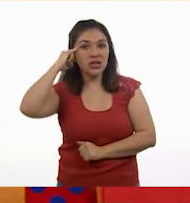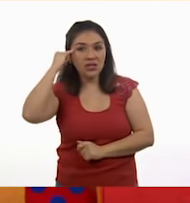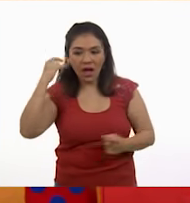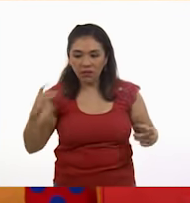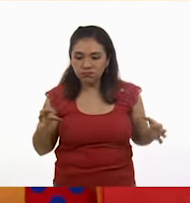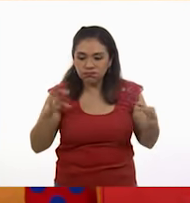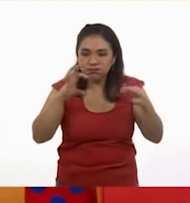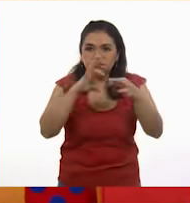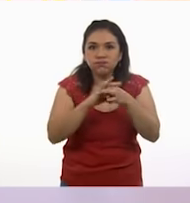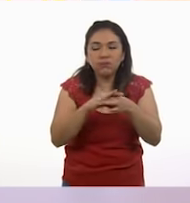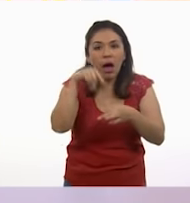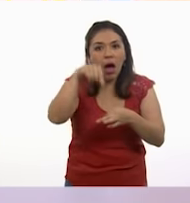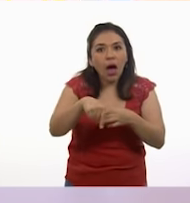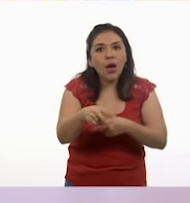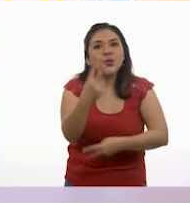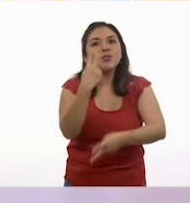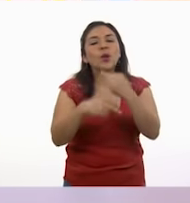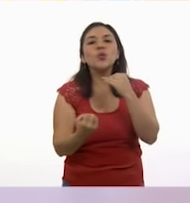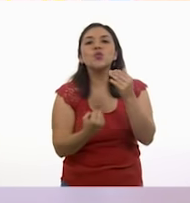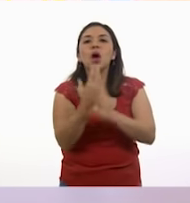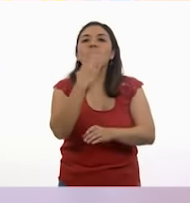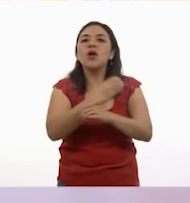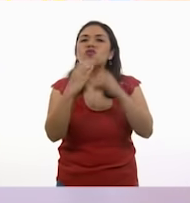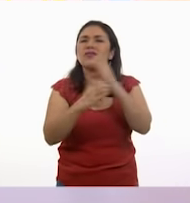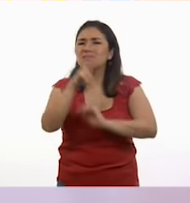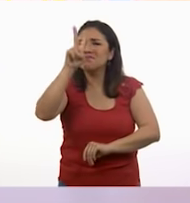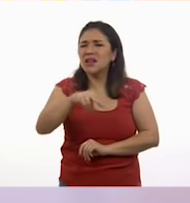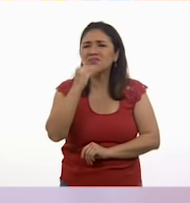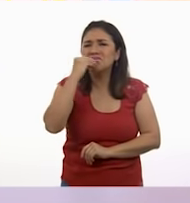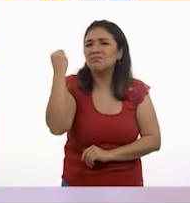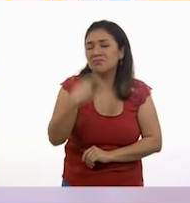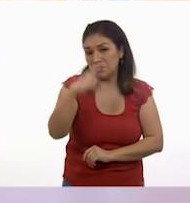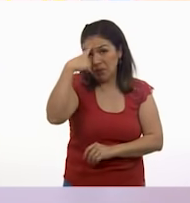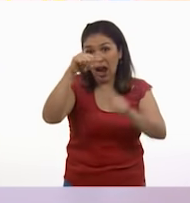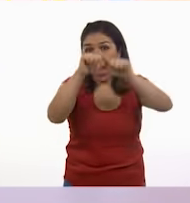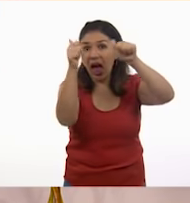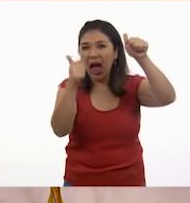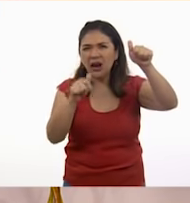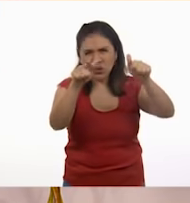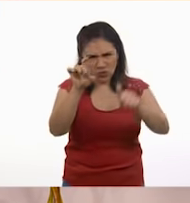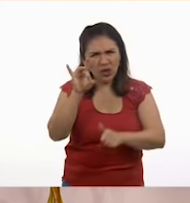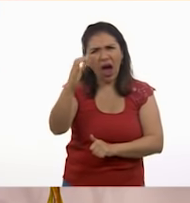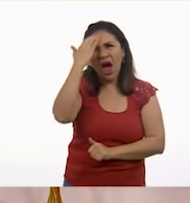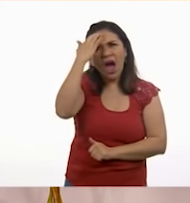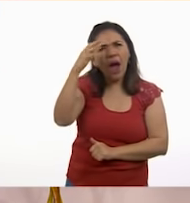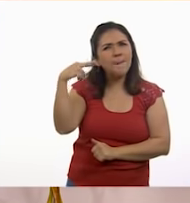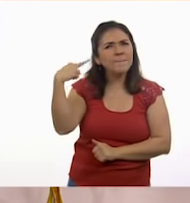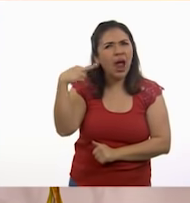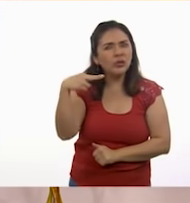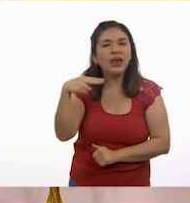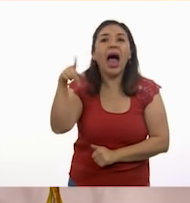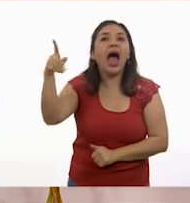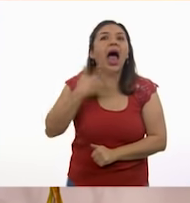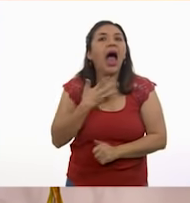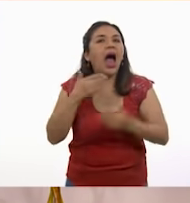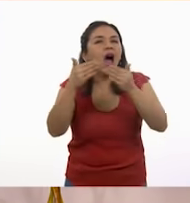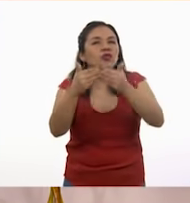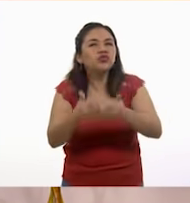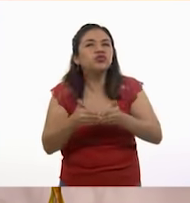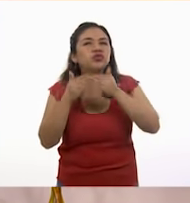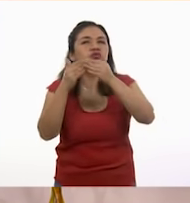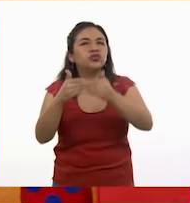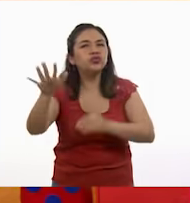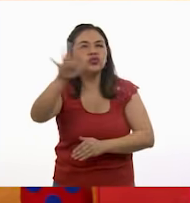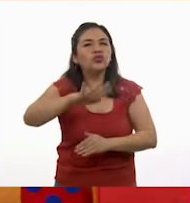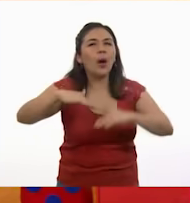crear cosas magníficas en las artes ha sido a veracruz alguna vez y además es un puerto es una puerta